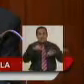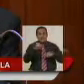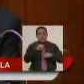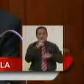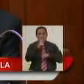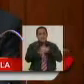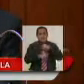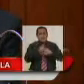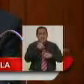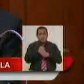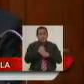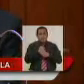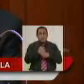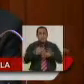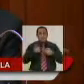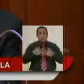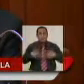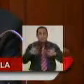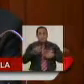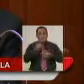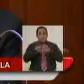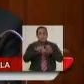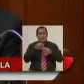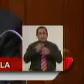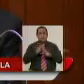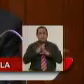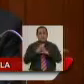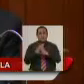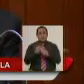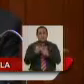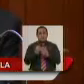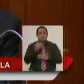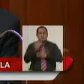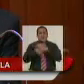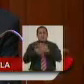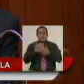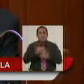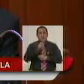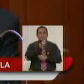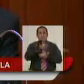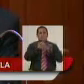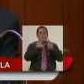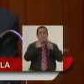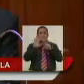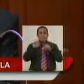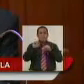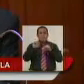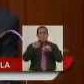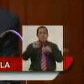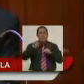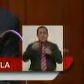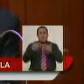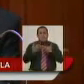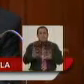año, podemos decir que hemos evitado la producción de 177 toneladas de